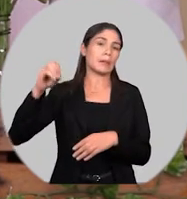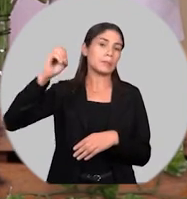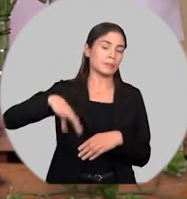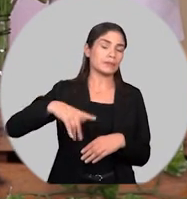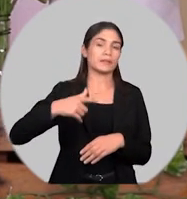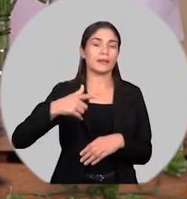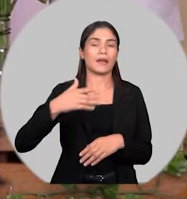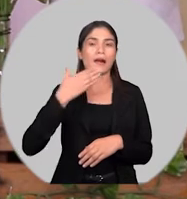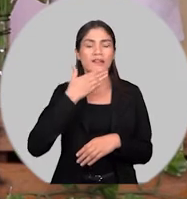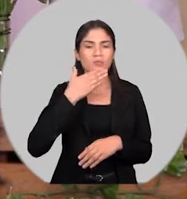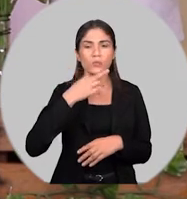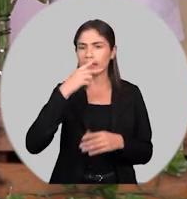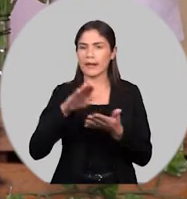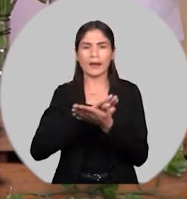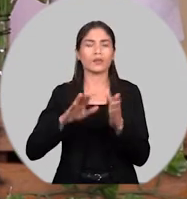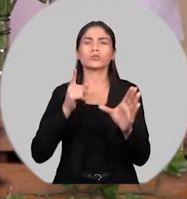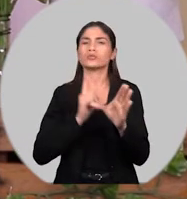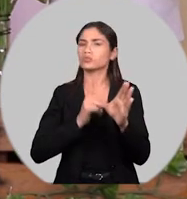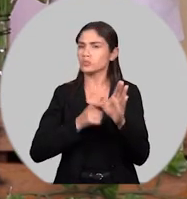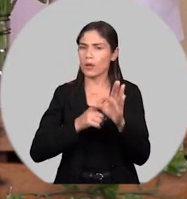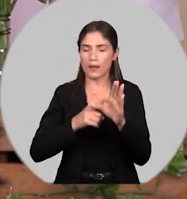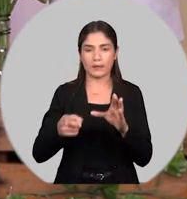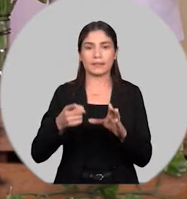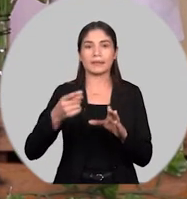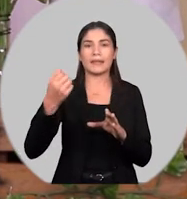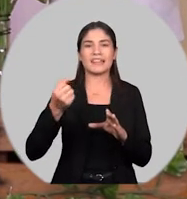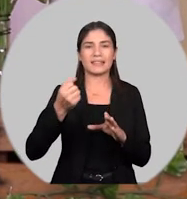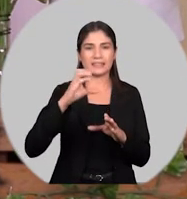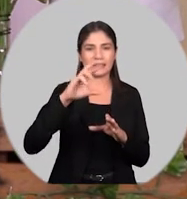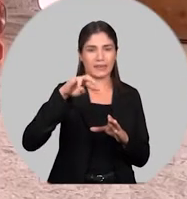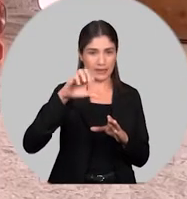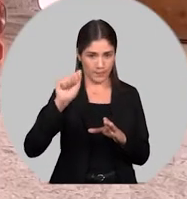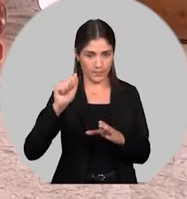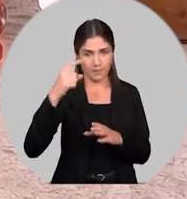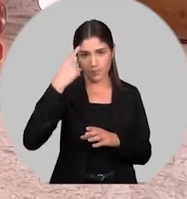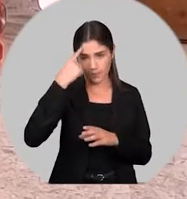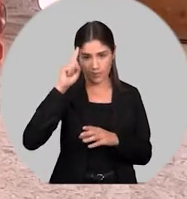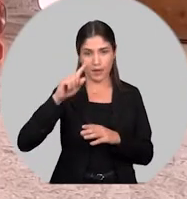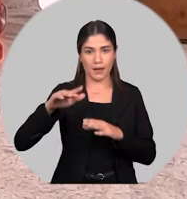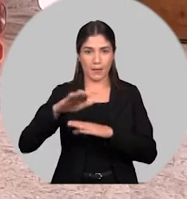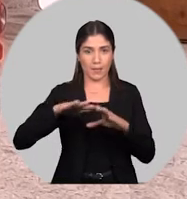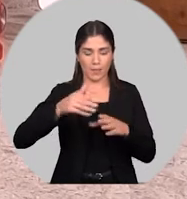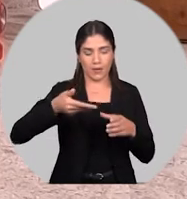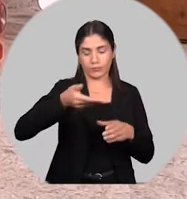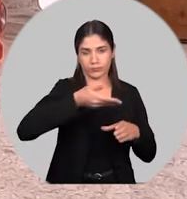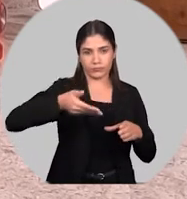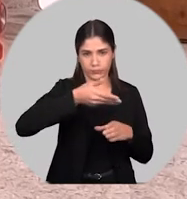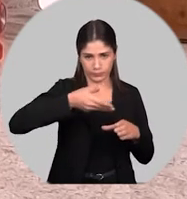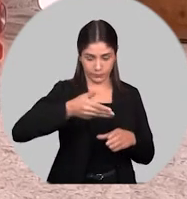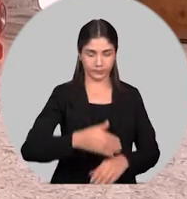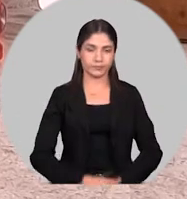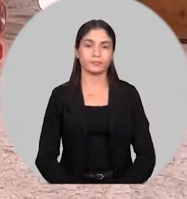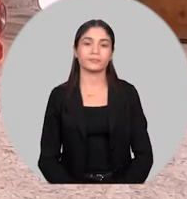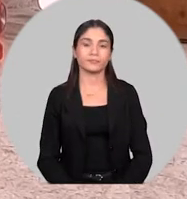agregamos azúcar, no agregamos esencia de vainilla, nada. Que entre paréntesis, para hacer una crema, un